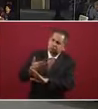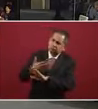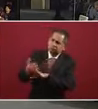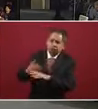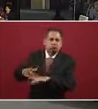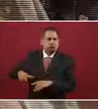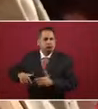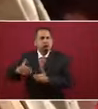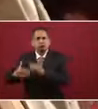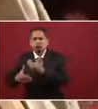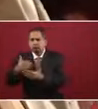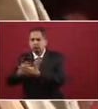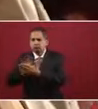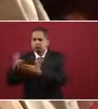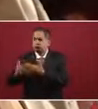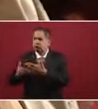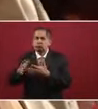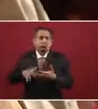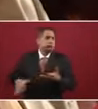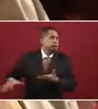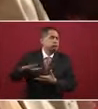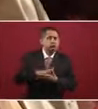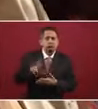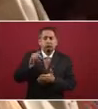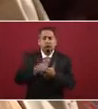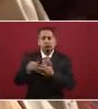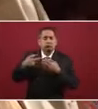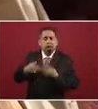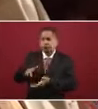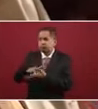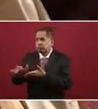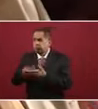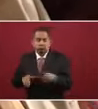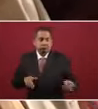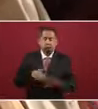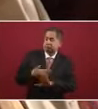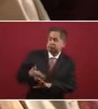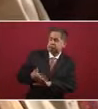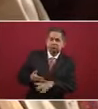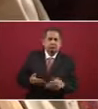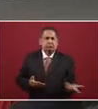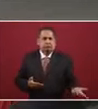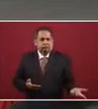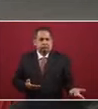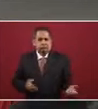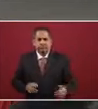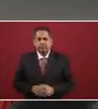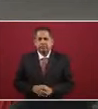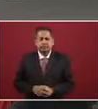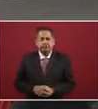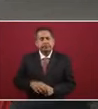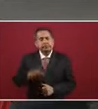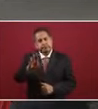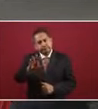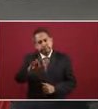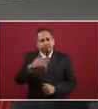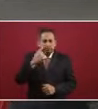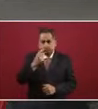de gobierno que además pues lo apoyaron más de 30 millones de mexicanos el pasado 1 de julio. Bueno, eso lo tienen que ver